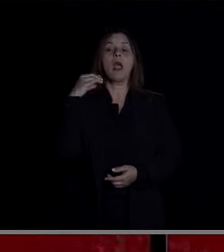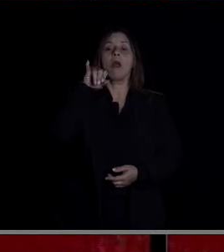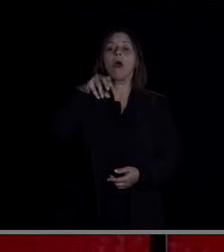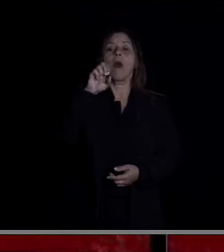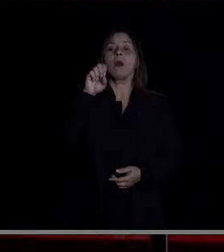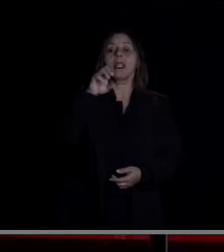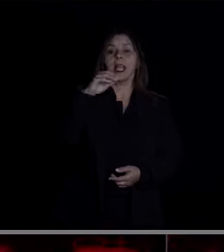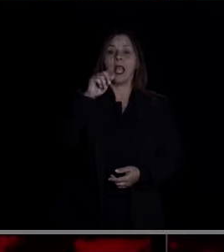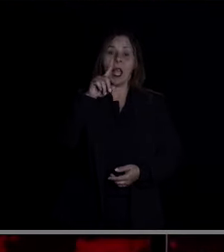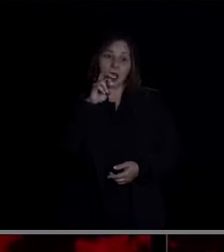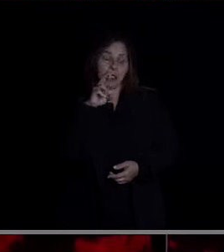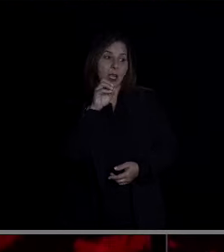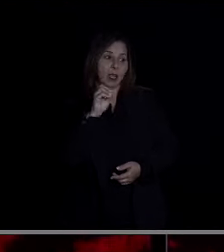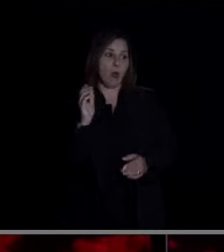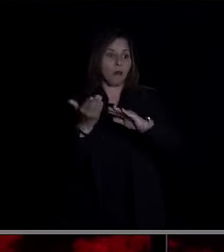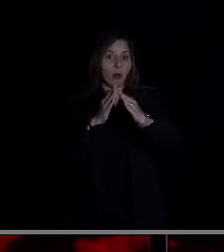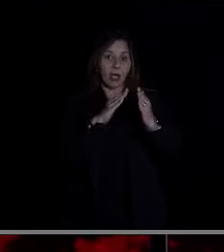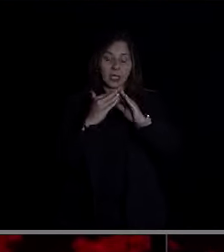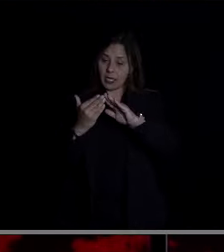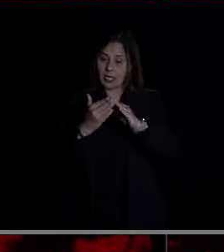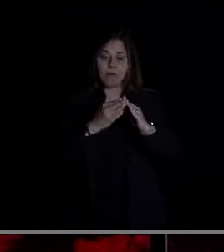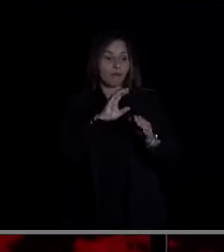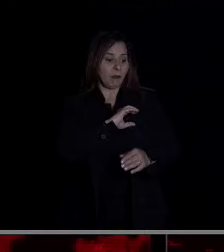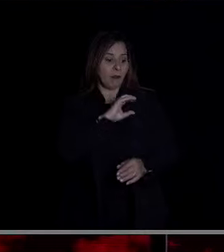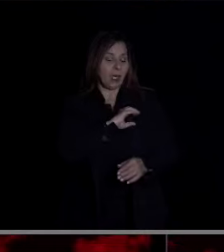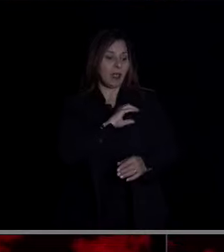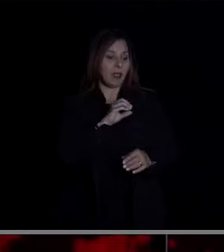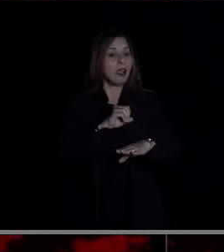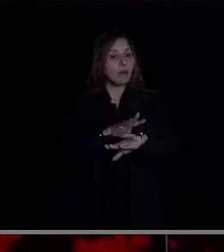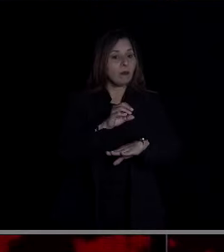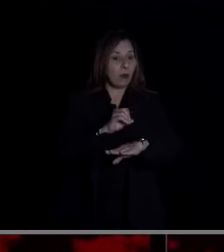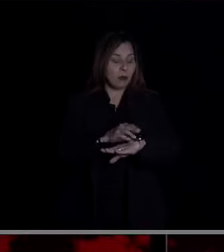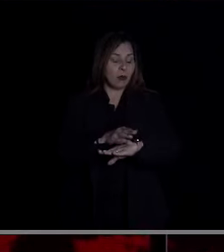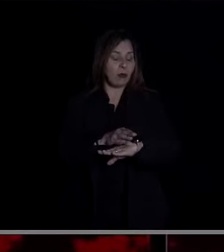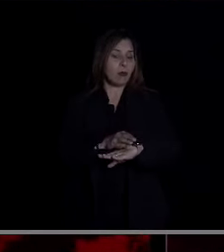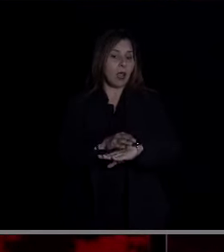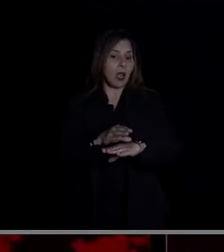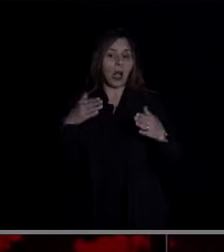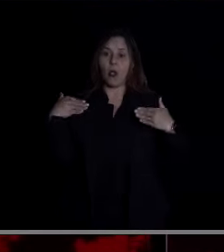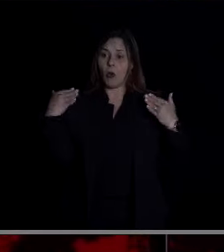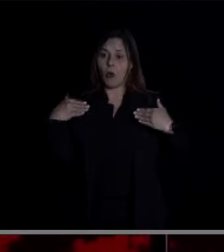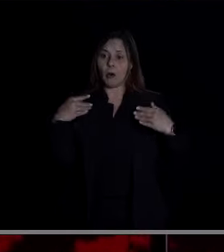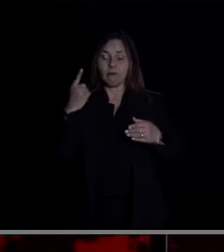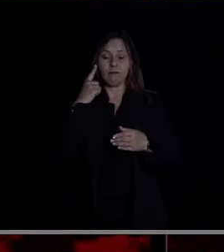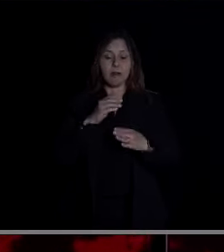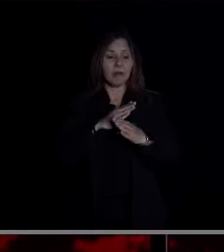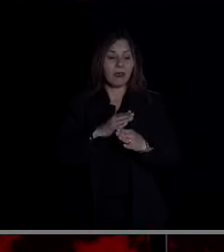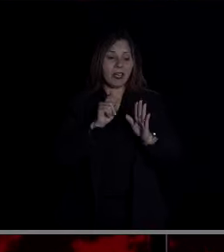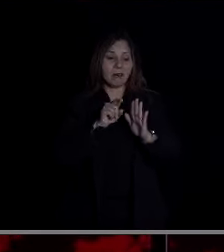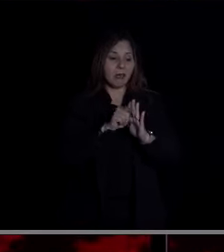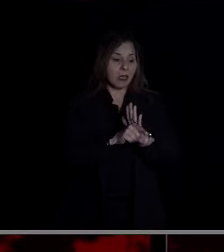municipales, ampliar el programa de policía comunitaria y orientar a los jóvenes y a las comunidades sobre medidas para prevenir el crimen. Gracias, Caldero, que lo vi por